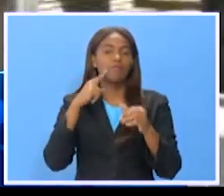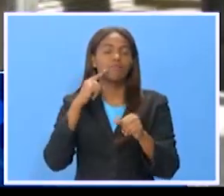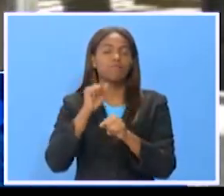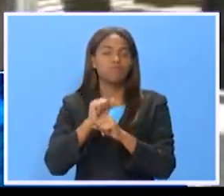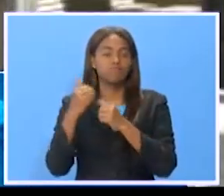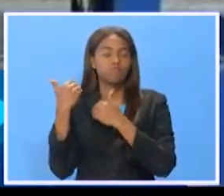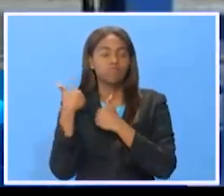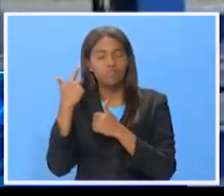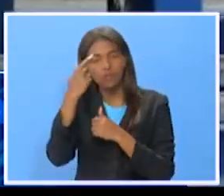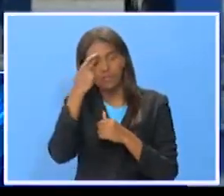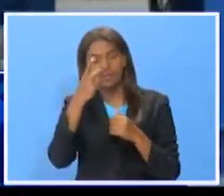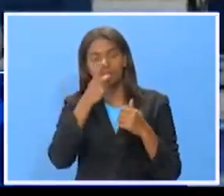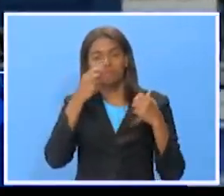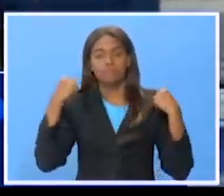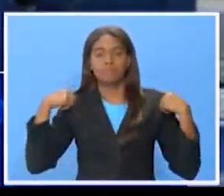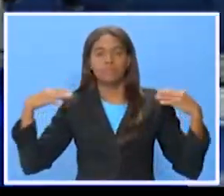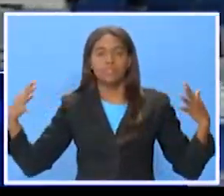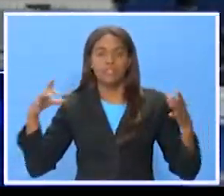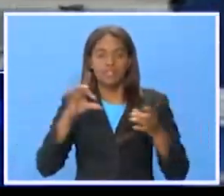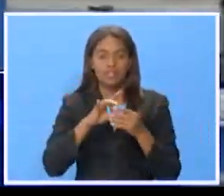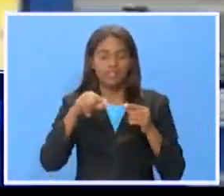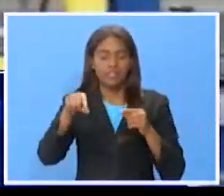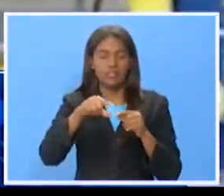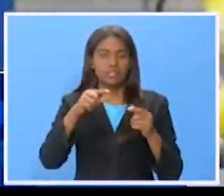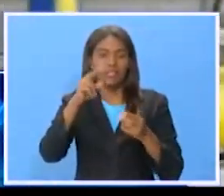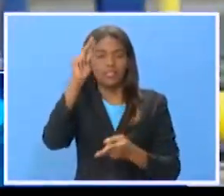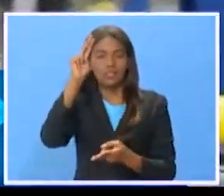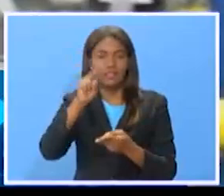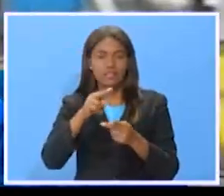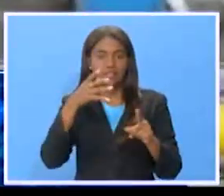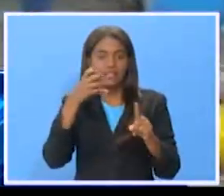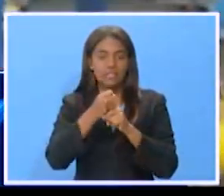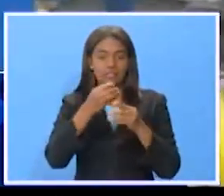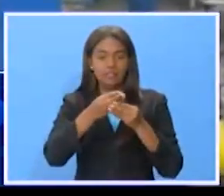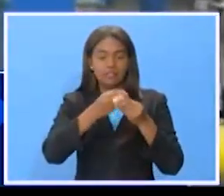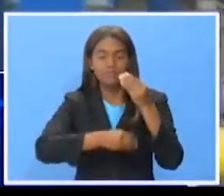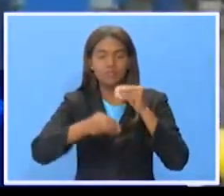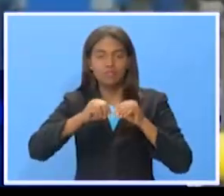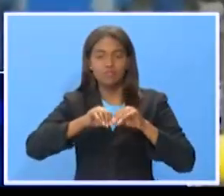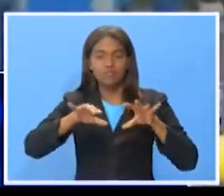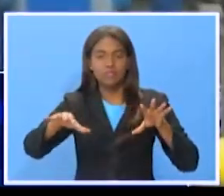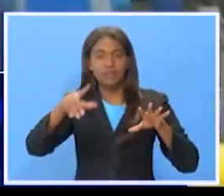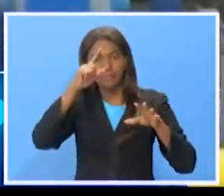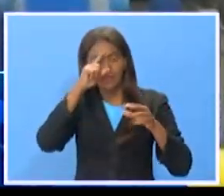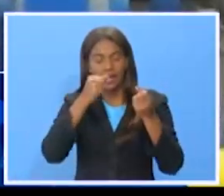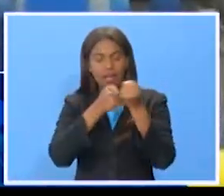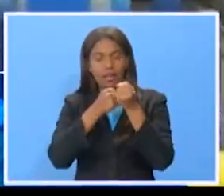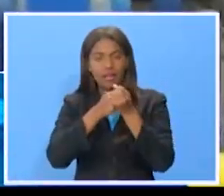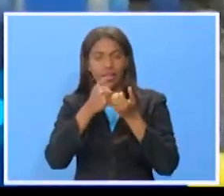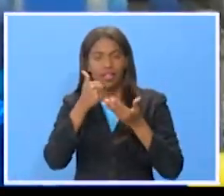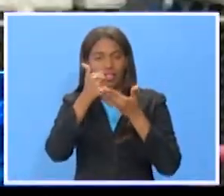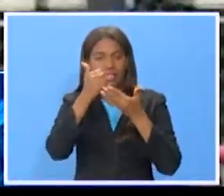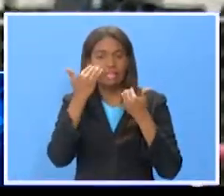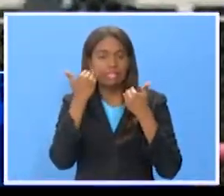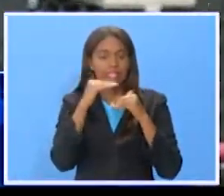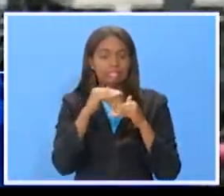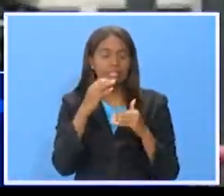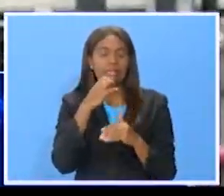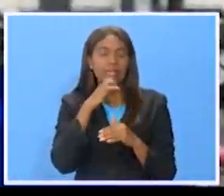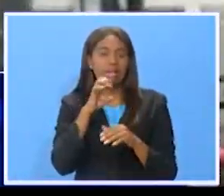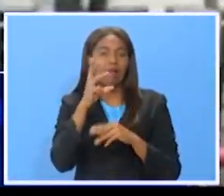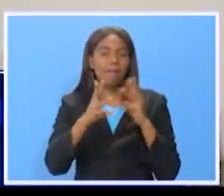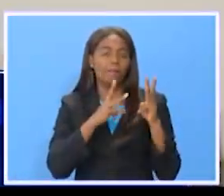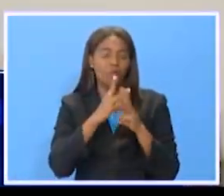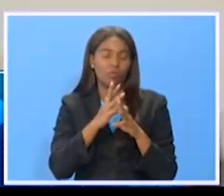el país en las cumbres de las partes de reducir sus emisiones de dióxido de carbono para contribuir a frenar el calentamiento